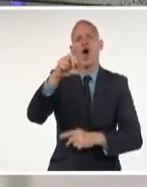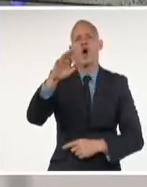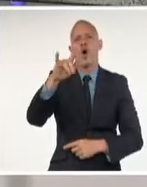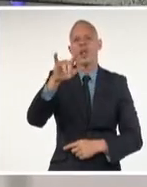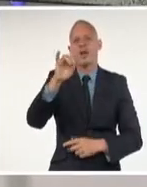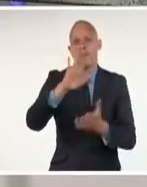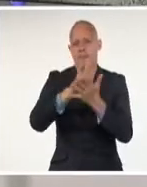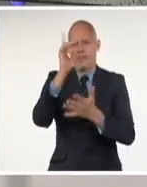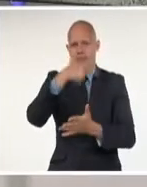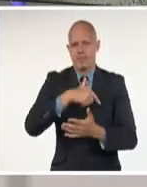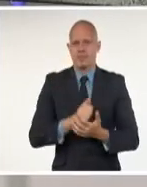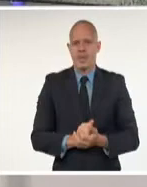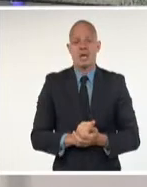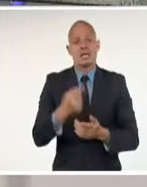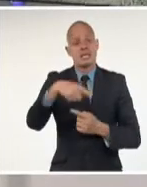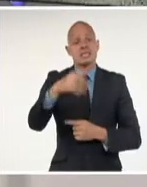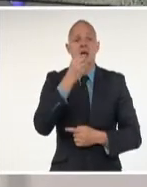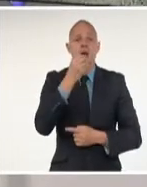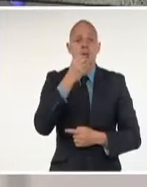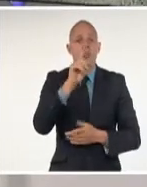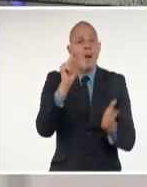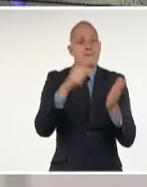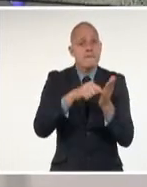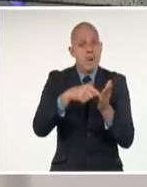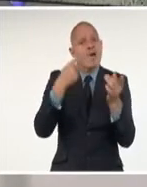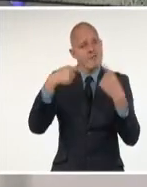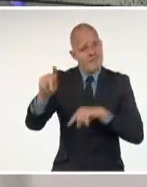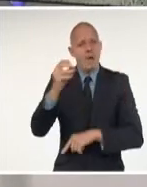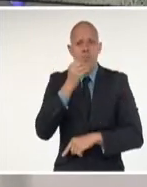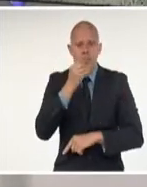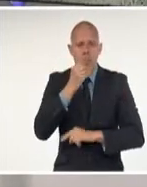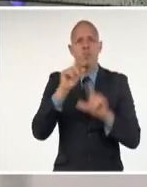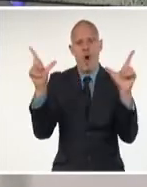parten como favoritas para ganar el último boleto en disputa. Con esta información me despido. Buenas noches.